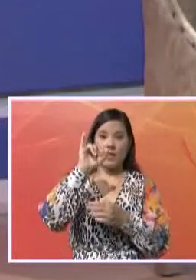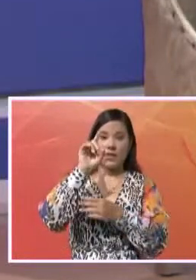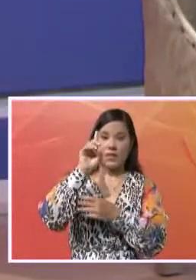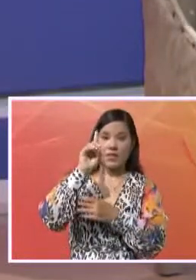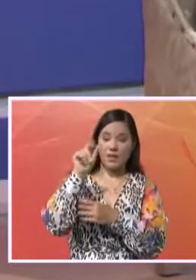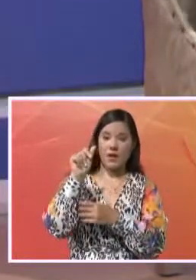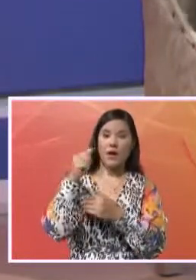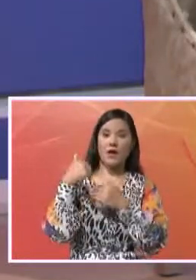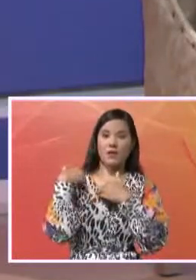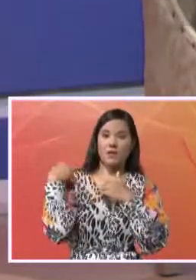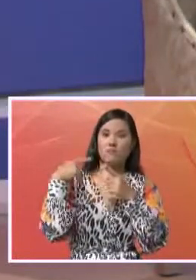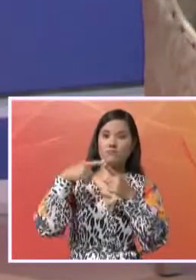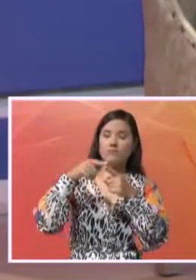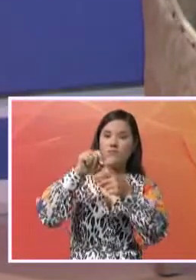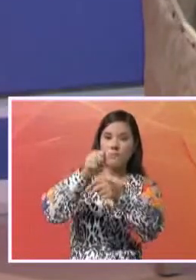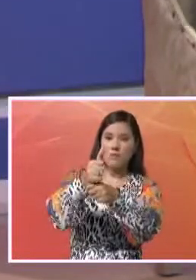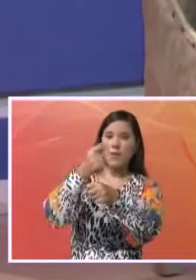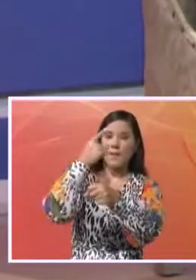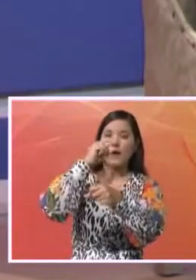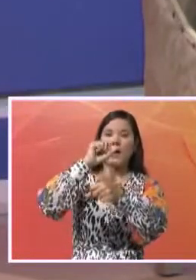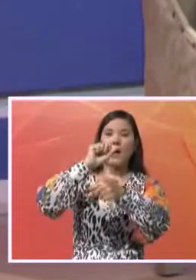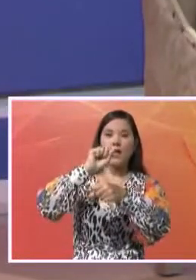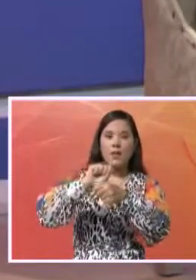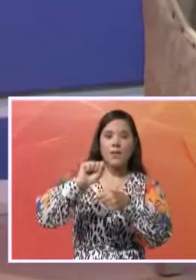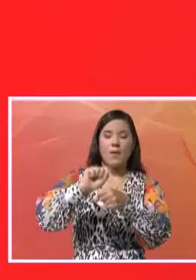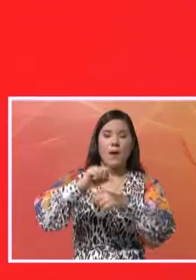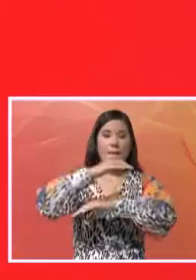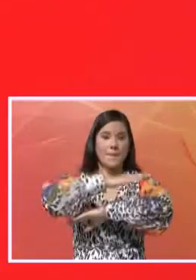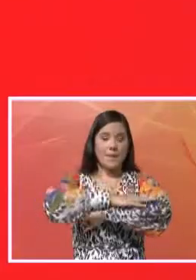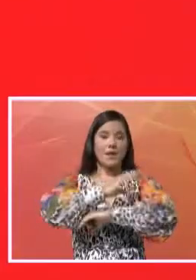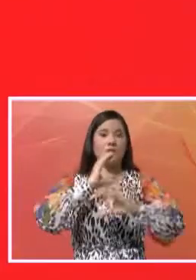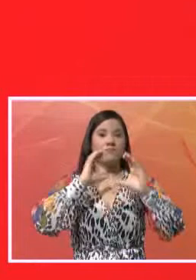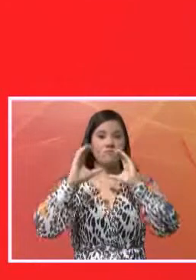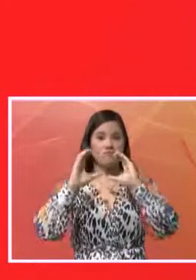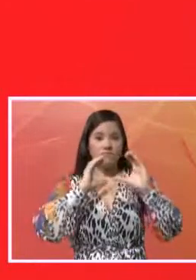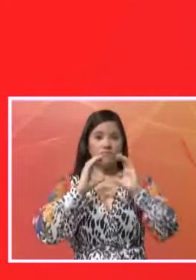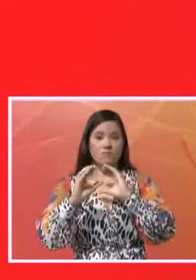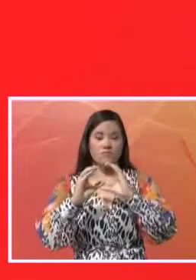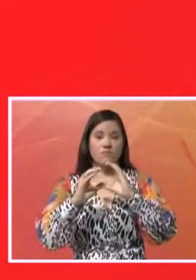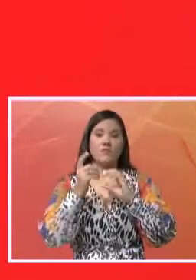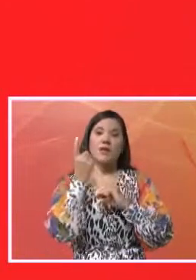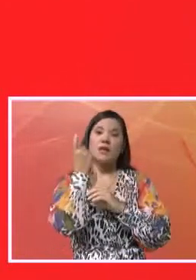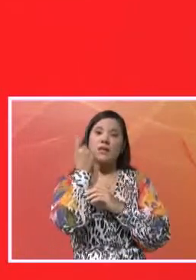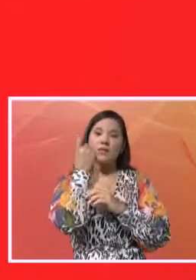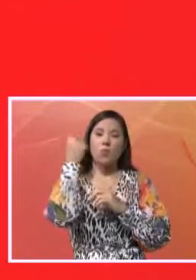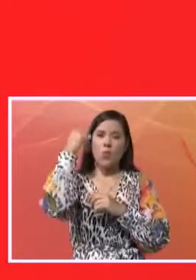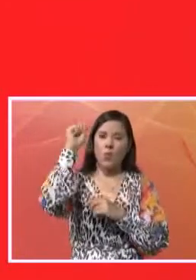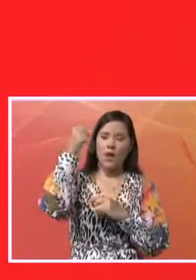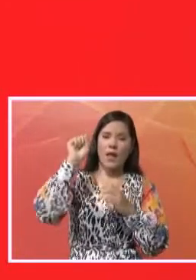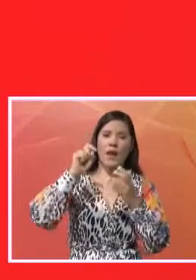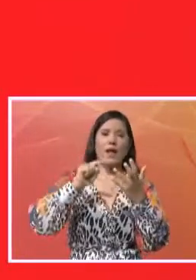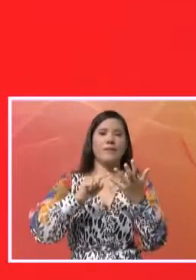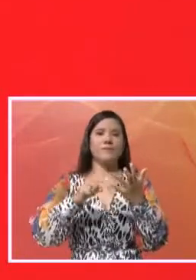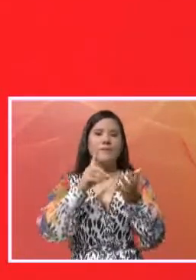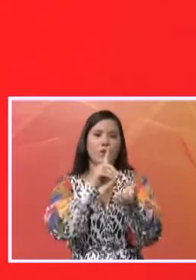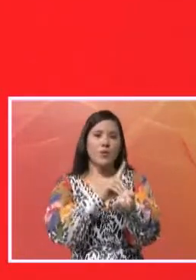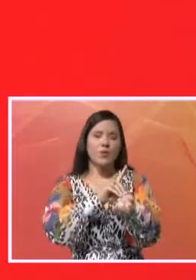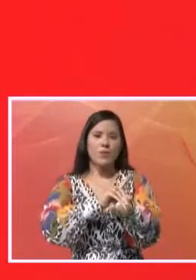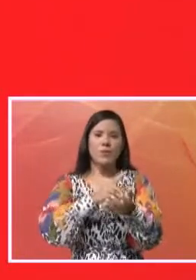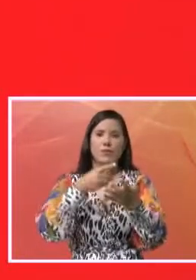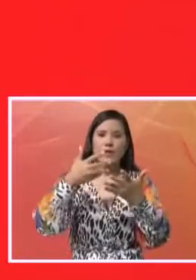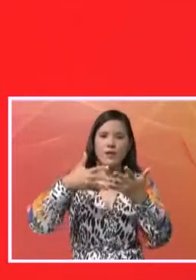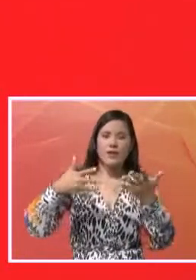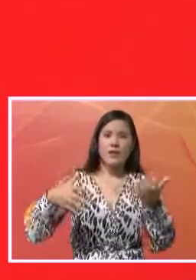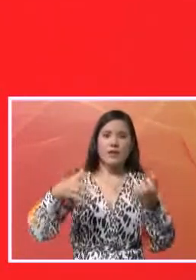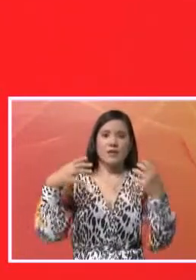institución a disposición para trabajar una mesa de diálogo no solamente por las recientes huelgas y paros que ha tenido en el